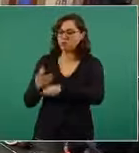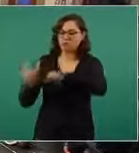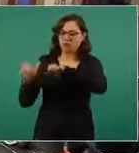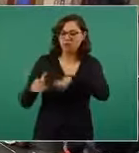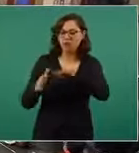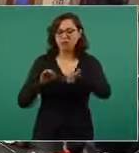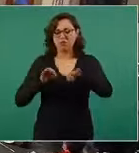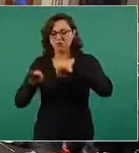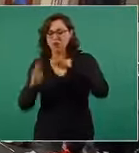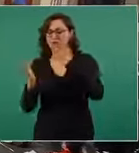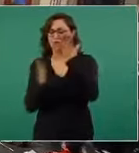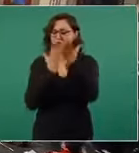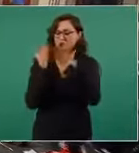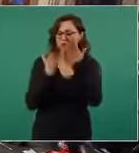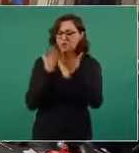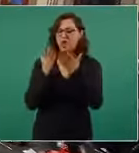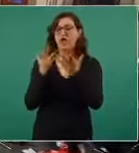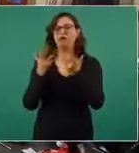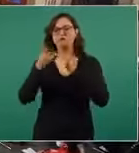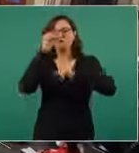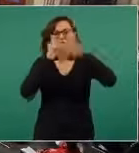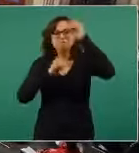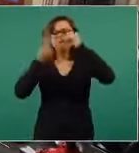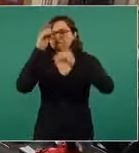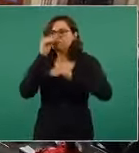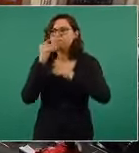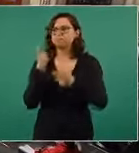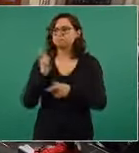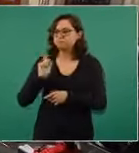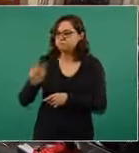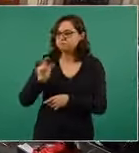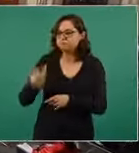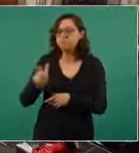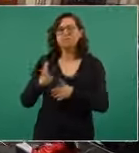reciben becas, se les atiende. Eso es ir a las causas,